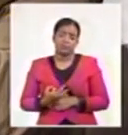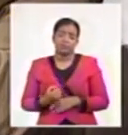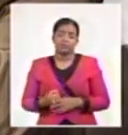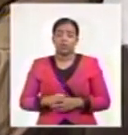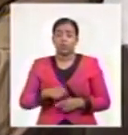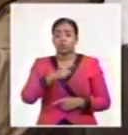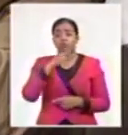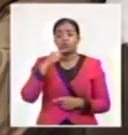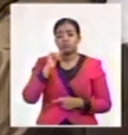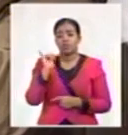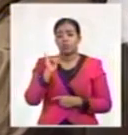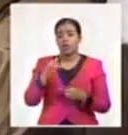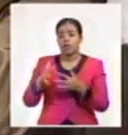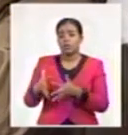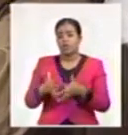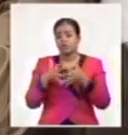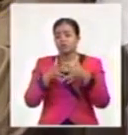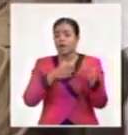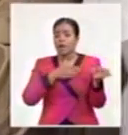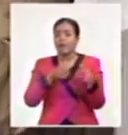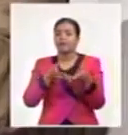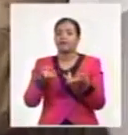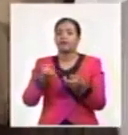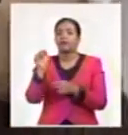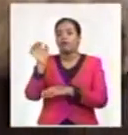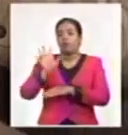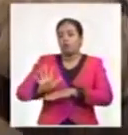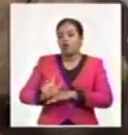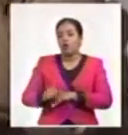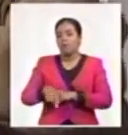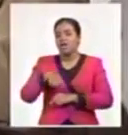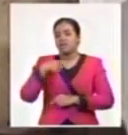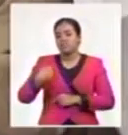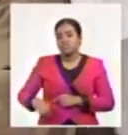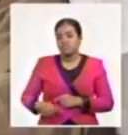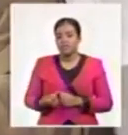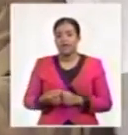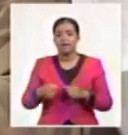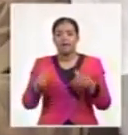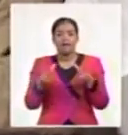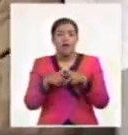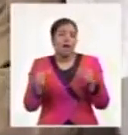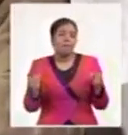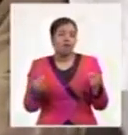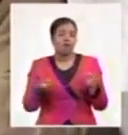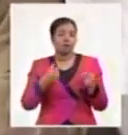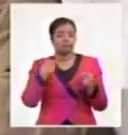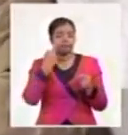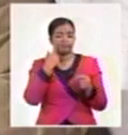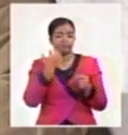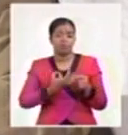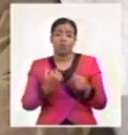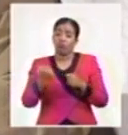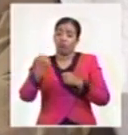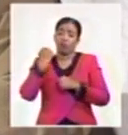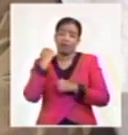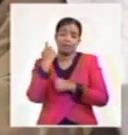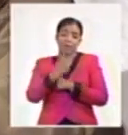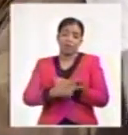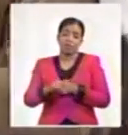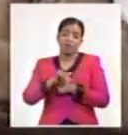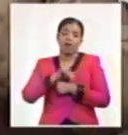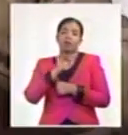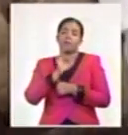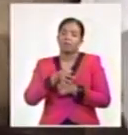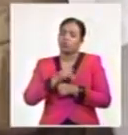Estados Unidos, pero está Europa Occidental, está China y está Japón. Es decir, dos grandes potencias en el campo